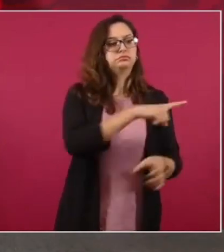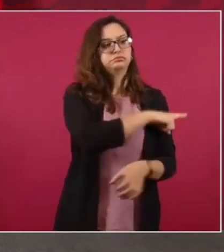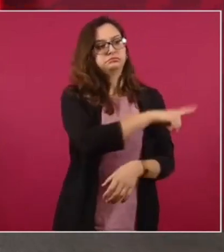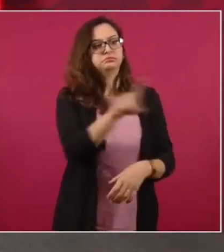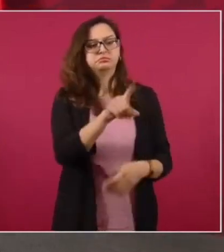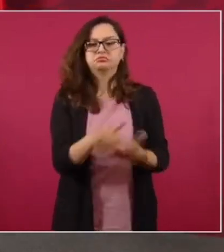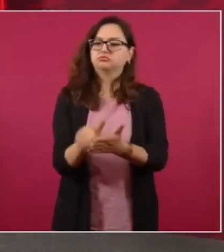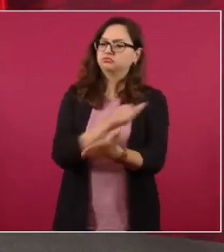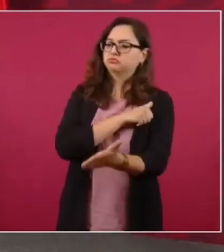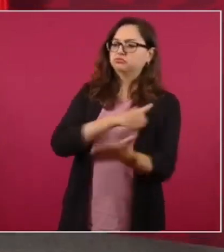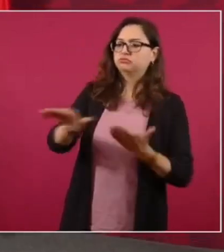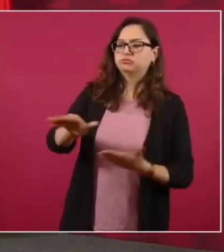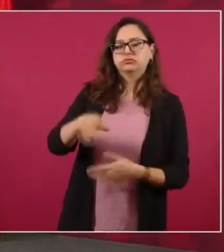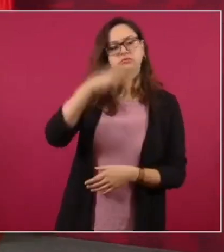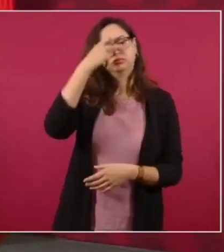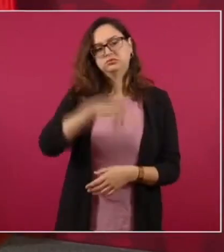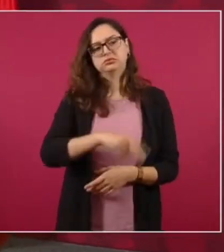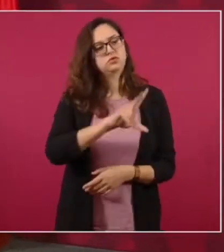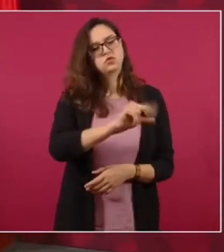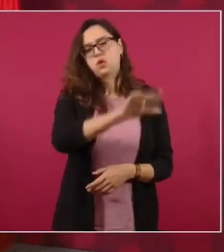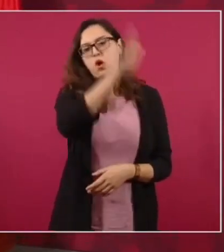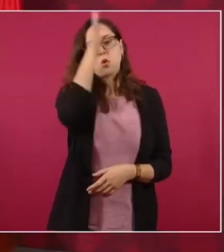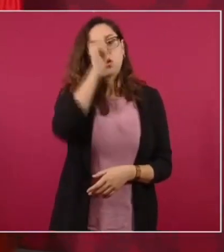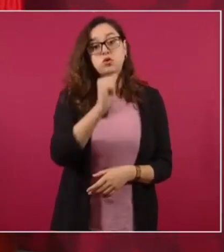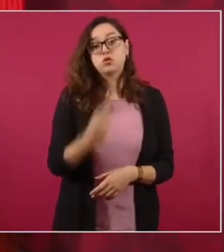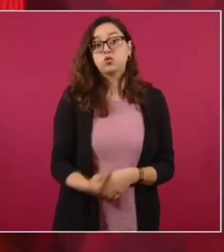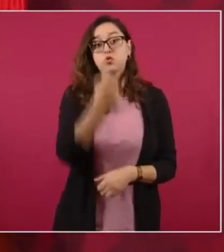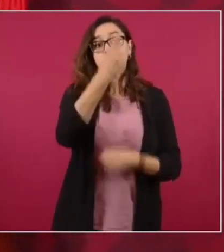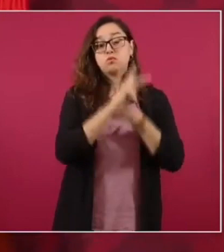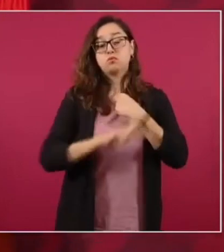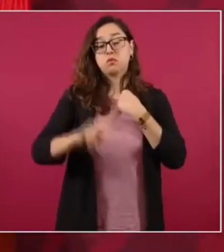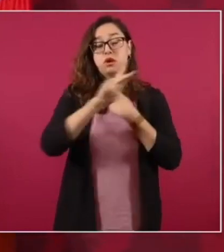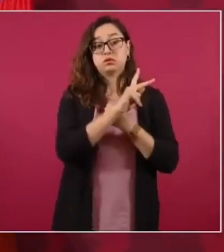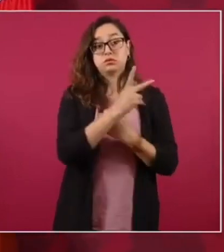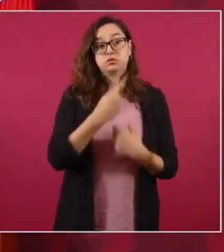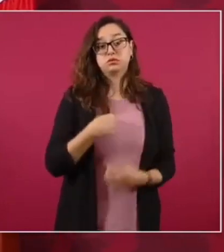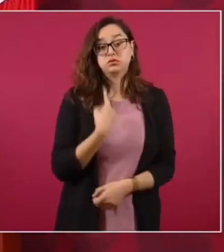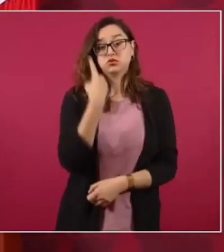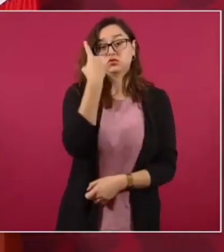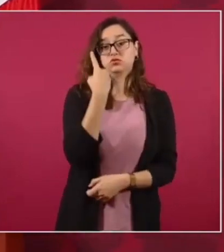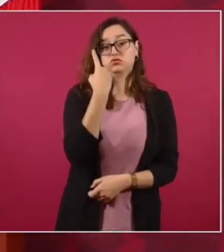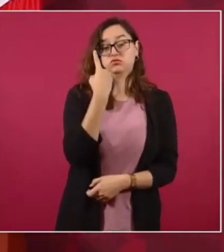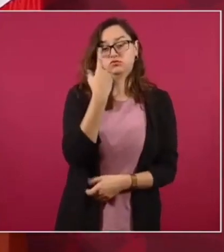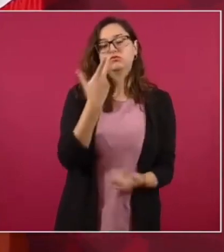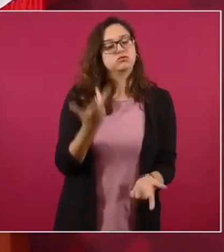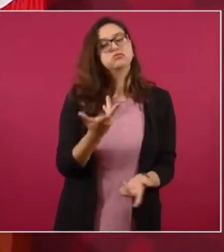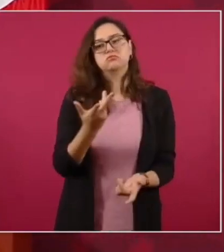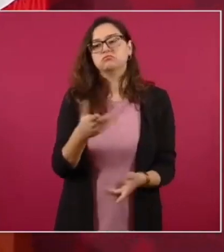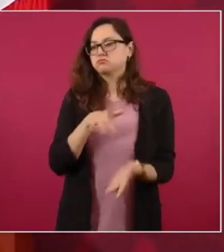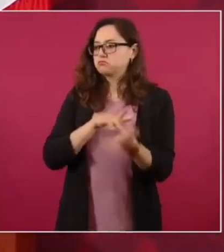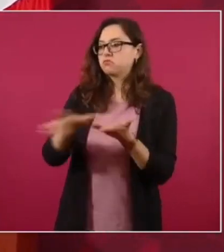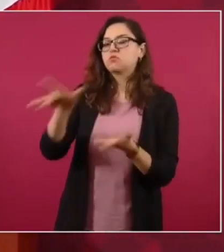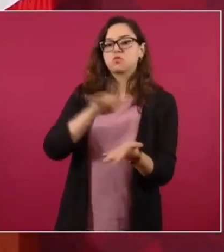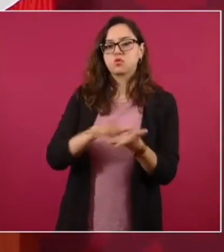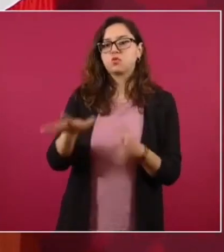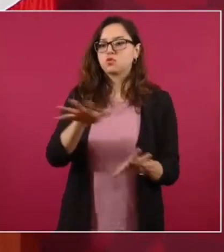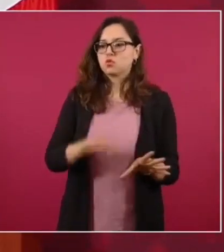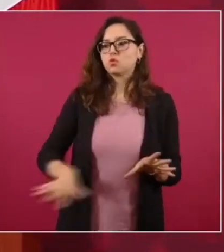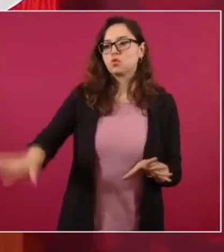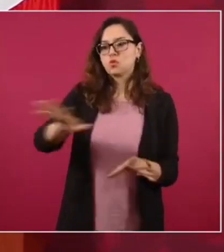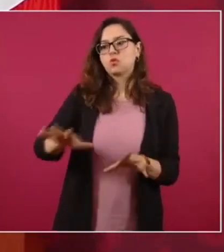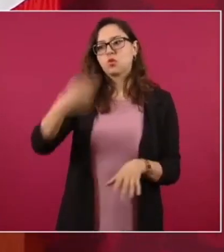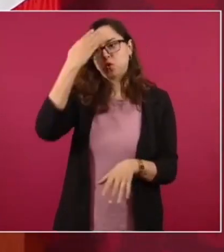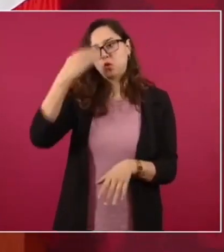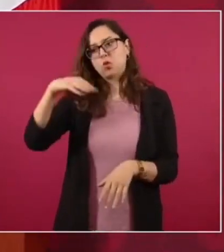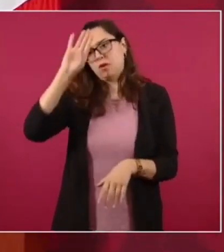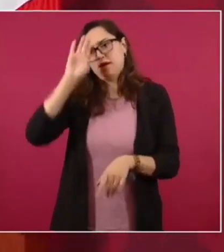México fue el único país. Y nosotros vamos a seguir apoyando al pueblo de Cuba, al pueblo